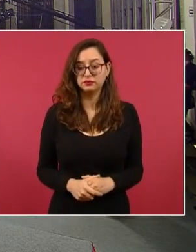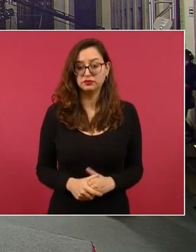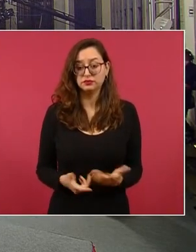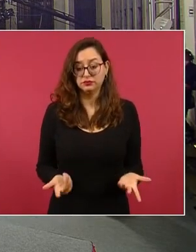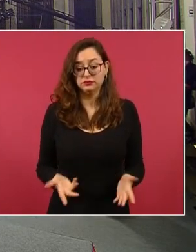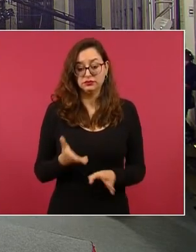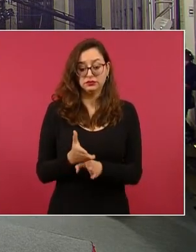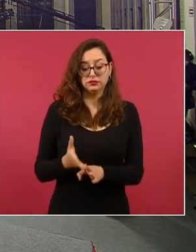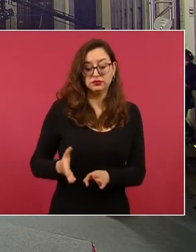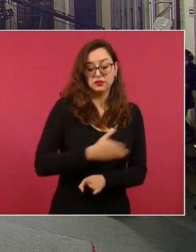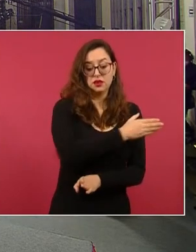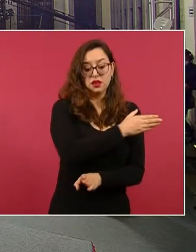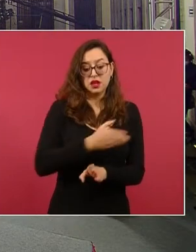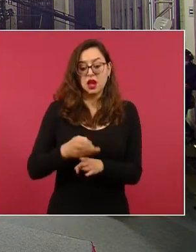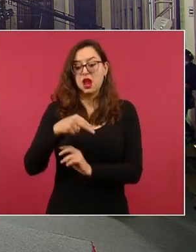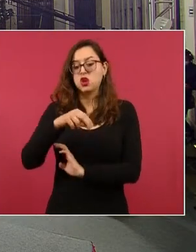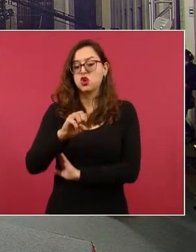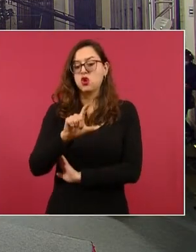36 años,